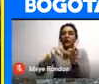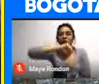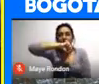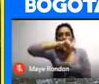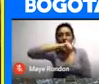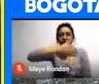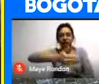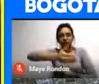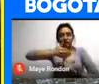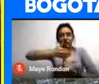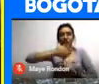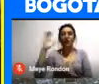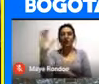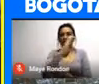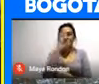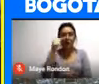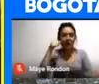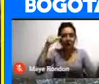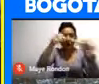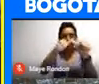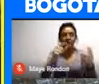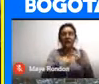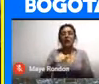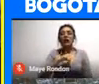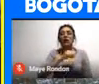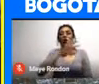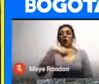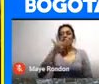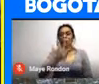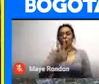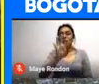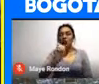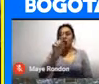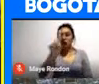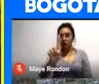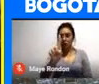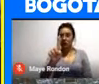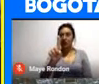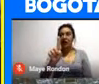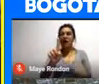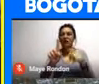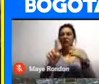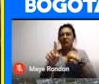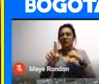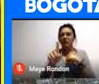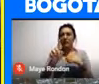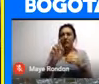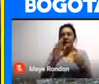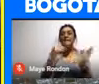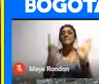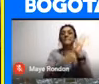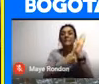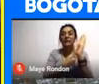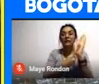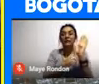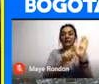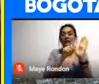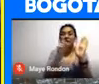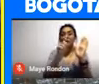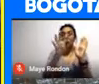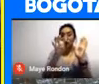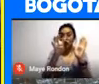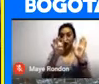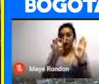Colombia Cuenta con 401 De los 100 Perdón De los 1109 Bienes